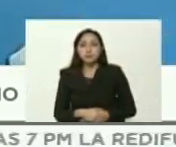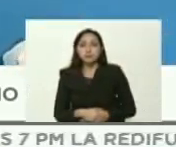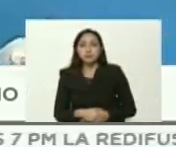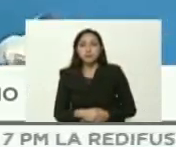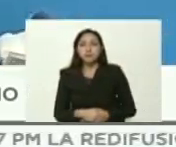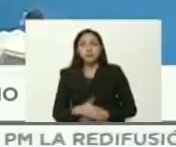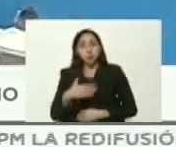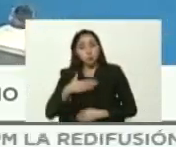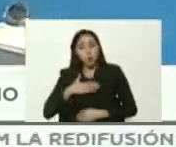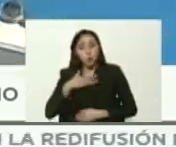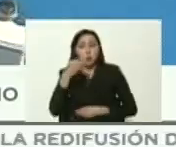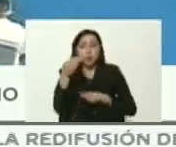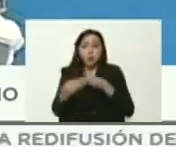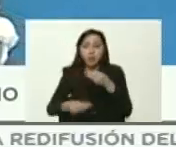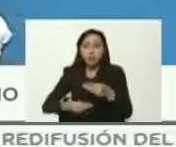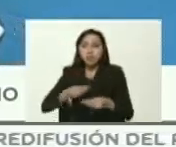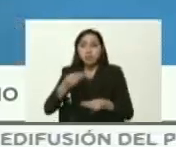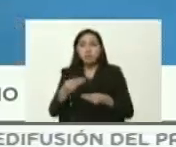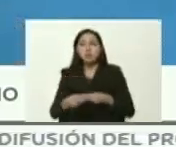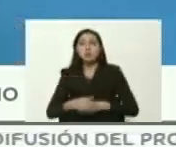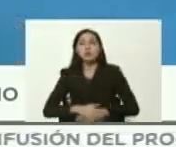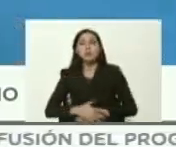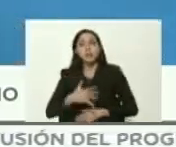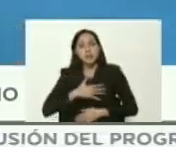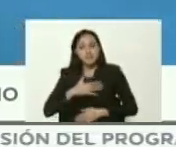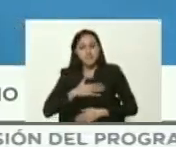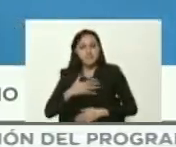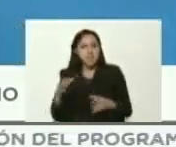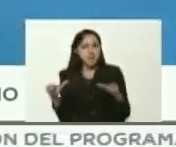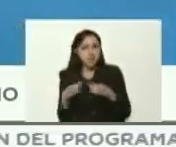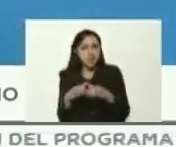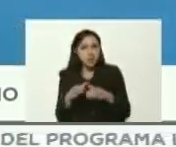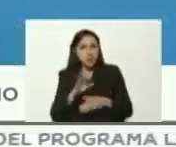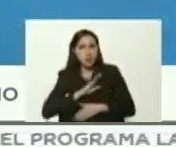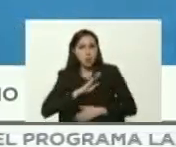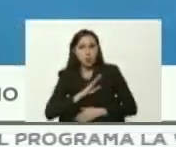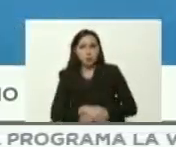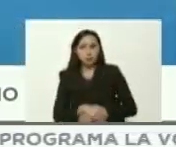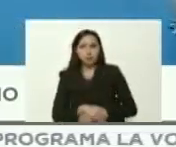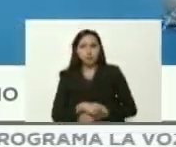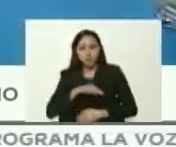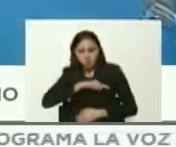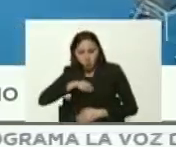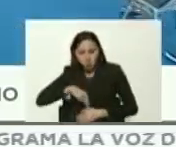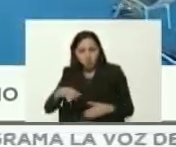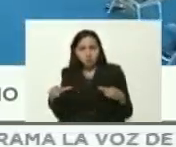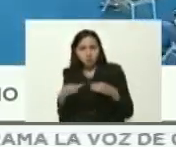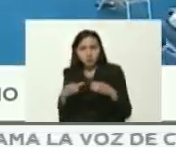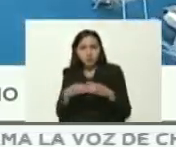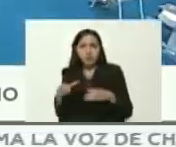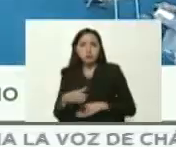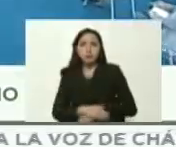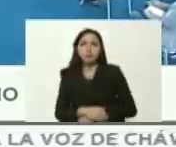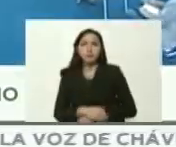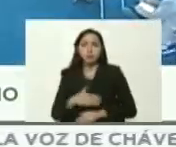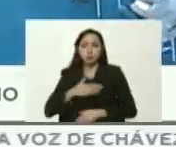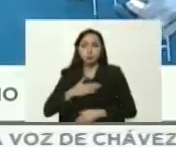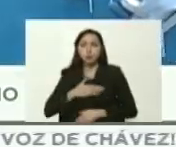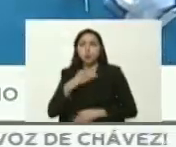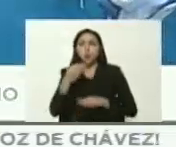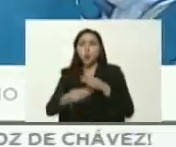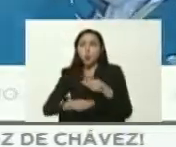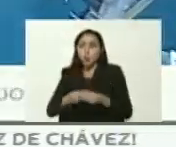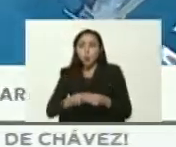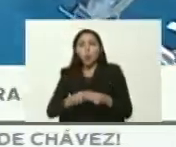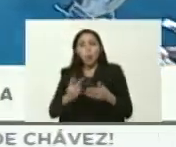Yo estoy haciendo con mi equipo, con nuestro equipo, estoy haciendo una